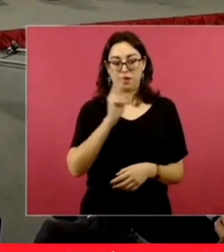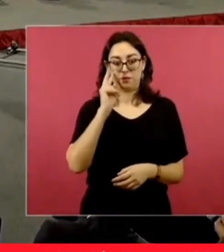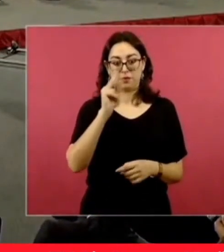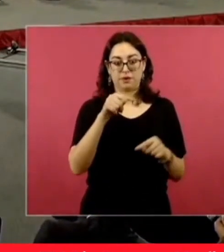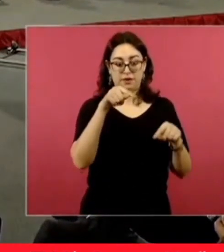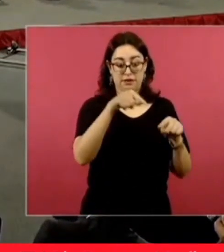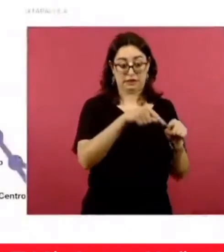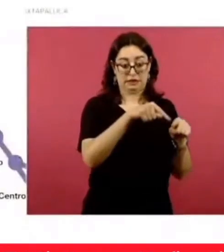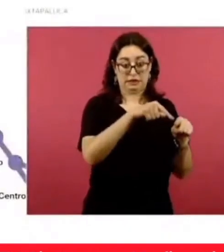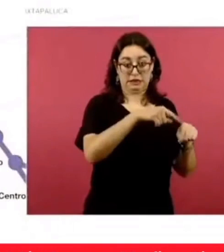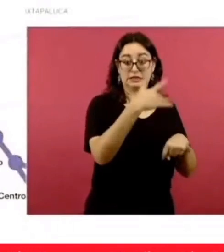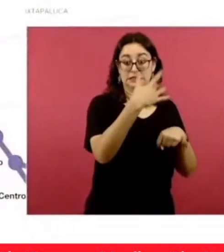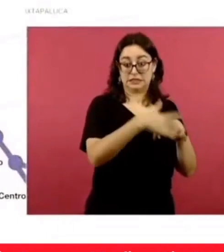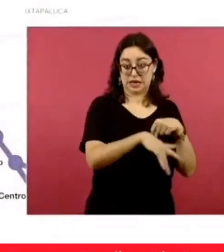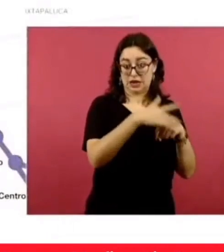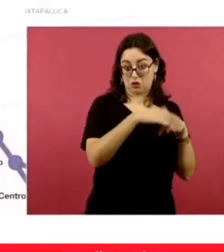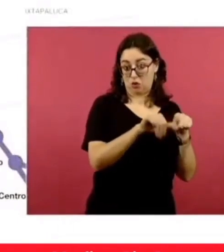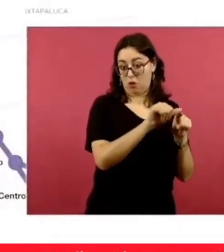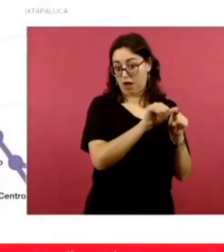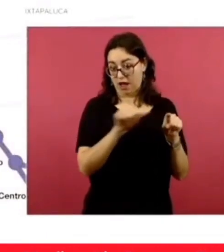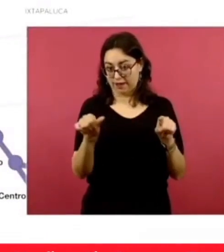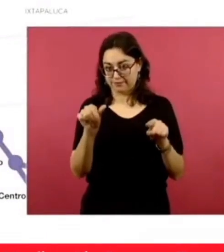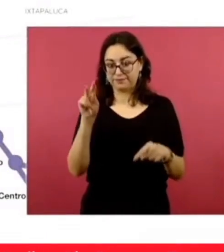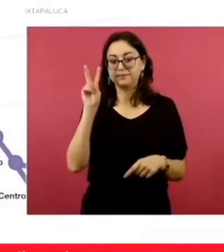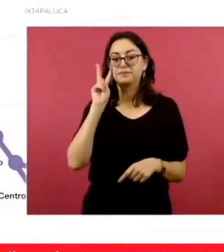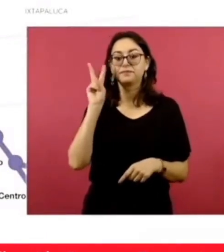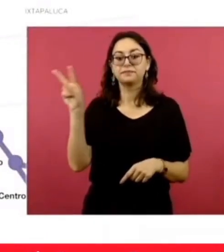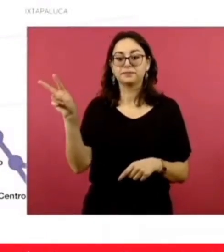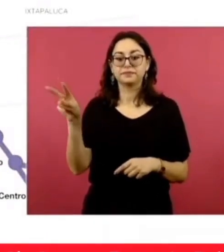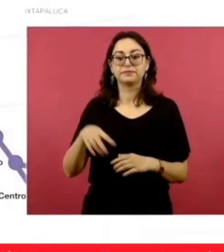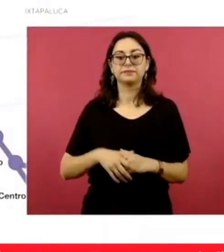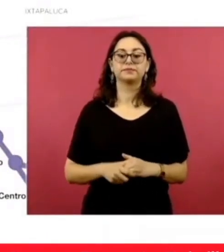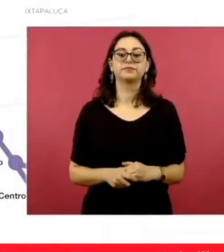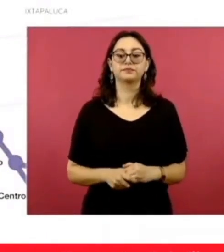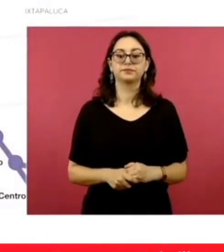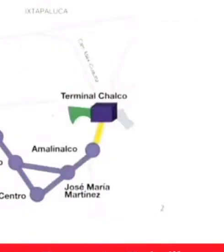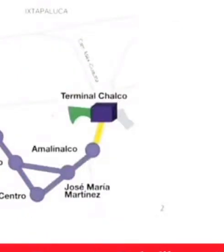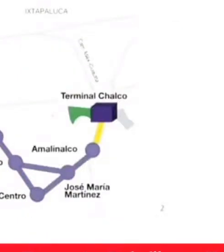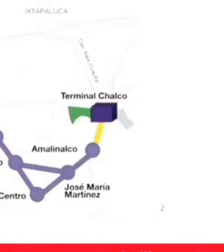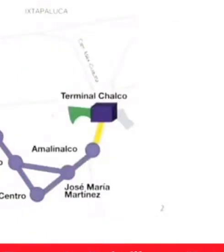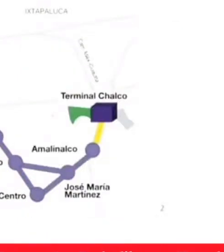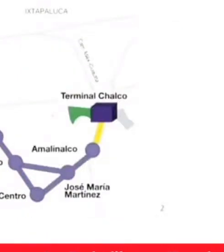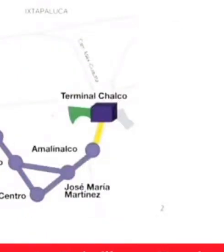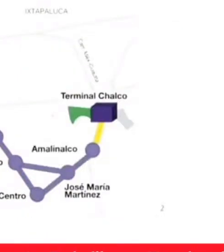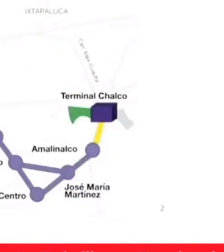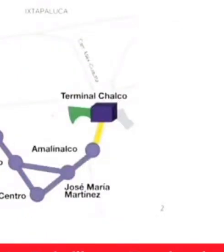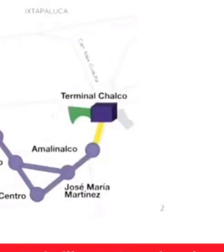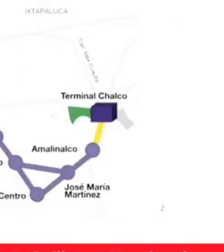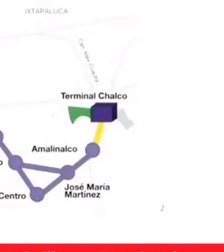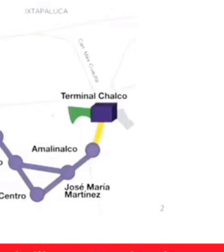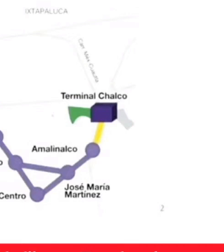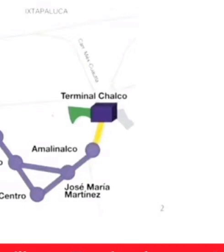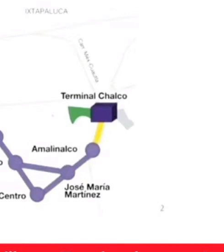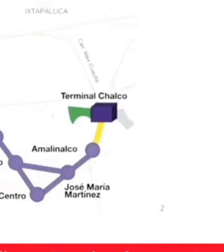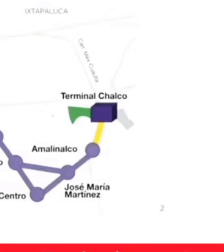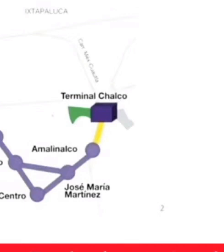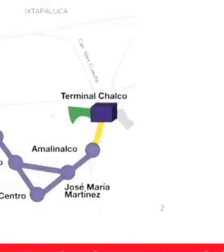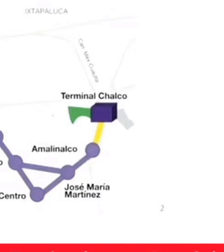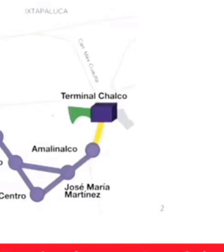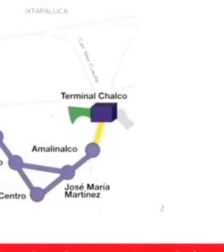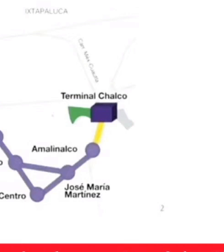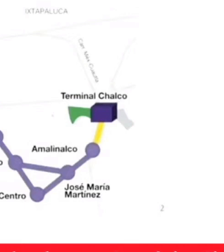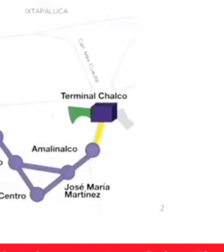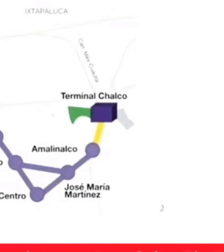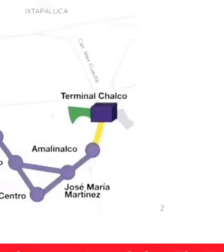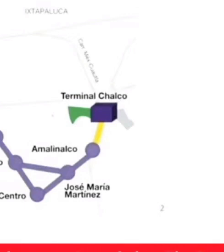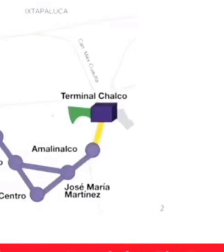Chalco, de la terminal de Chalco. Son trece estaciones y dos terminales para llegar a la zona de Santa